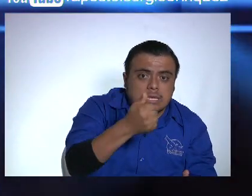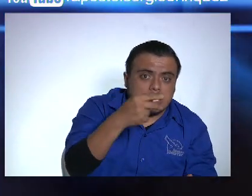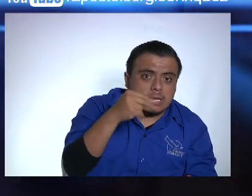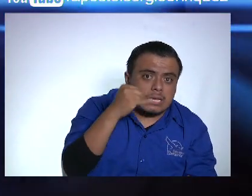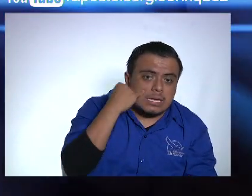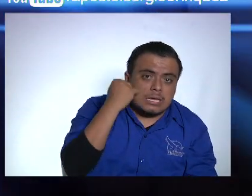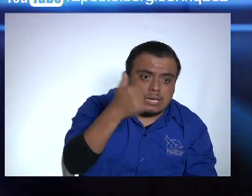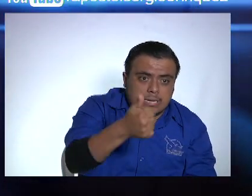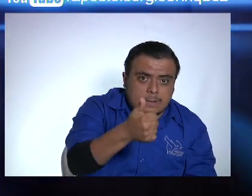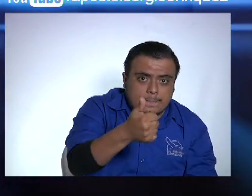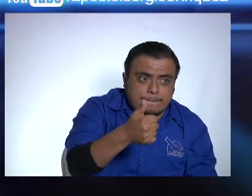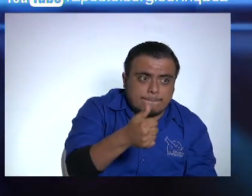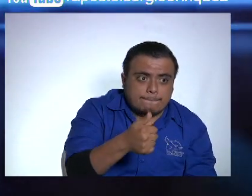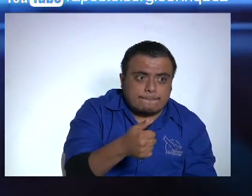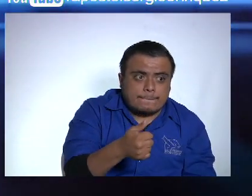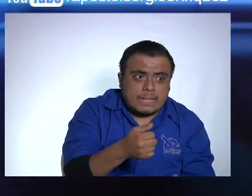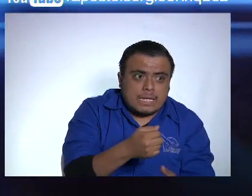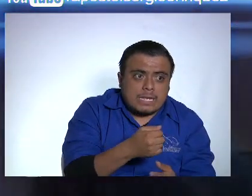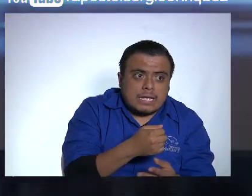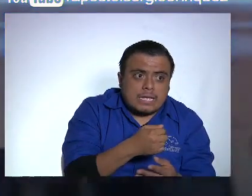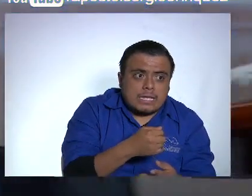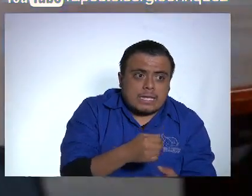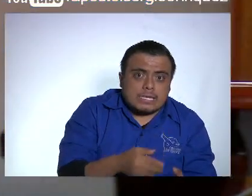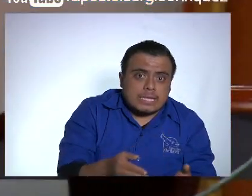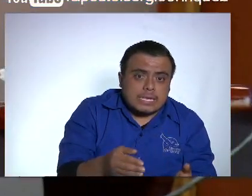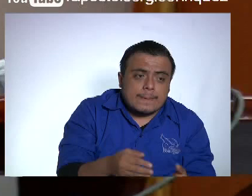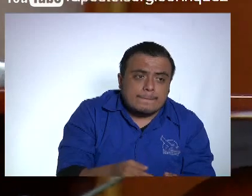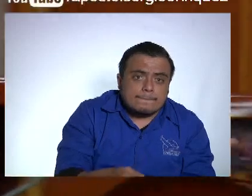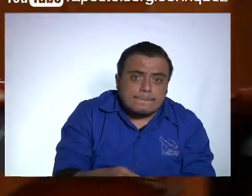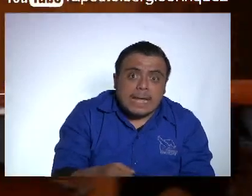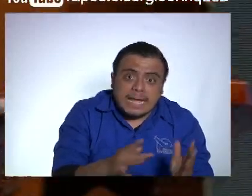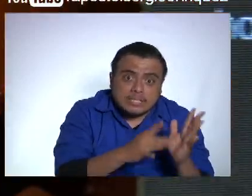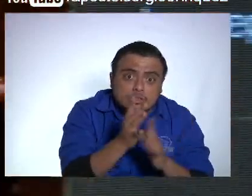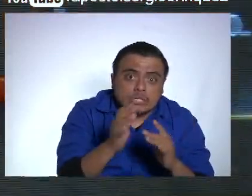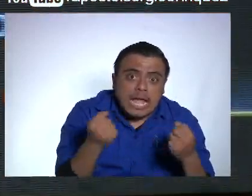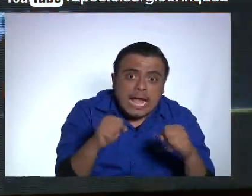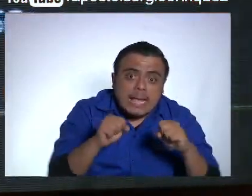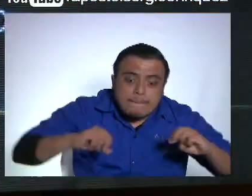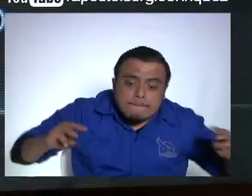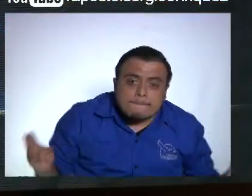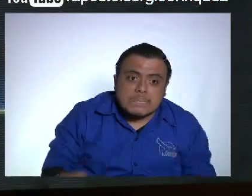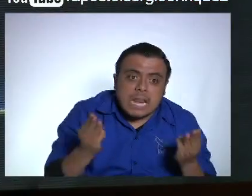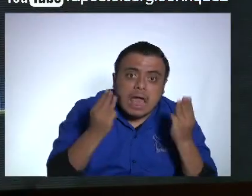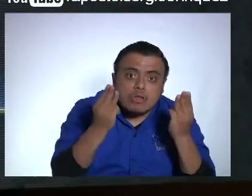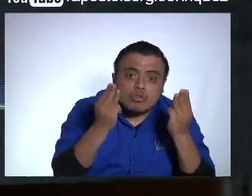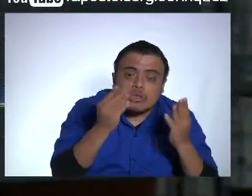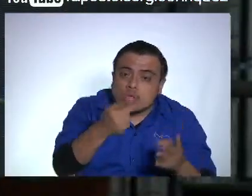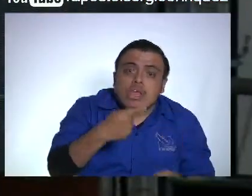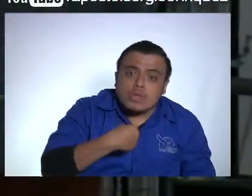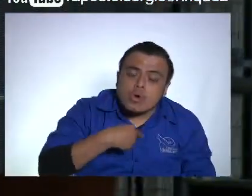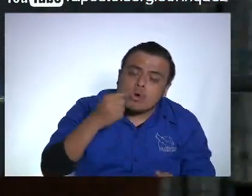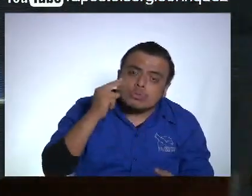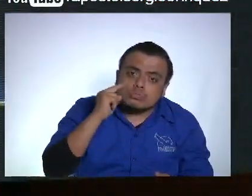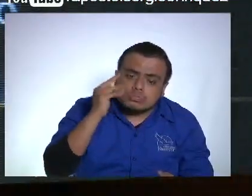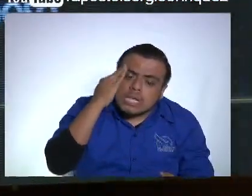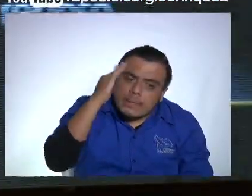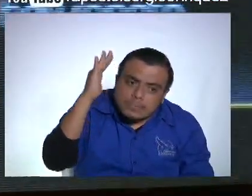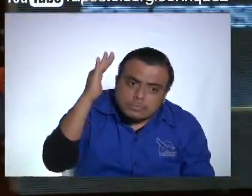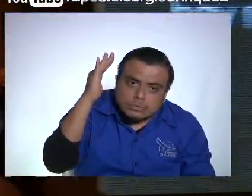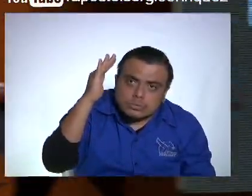Jesucristo hacía esos portentosos milagros que usted y yo conocemos, que lo sigue